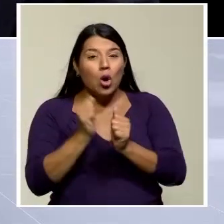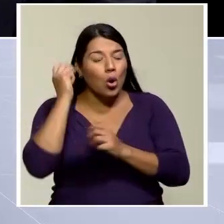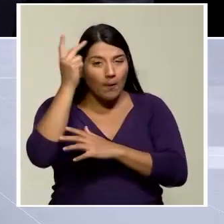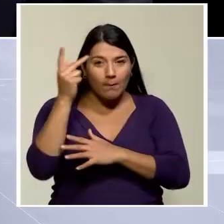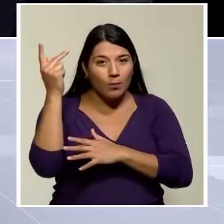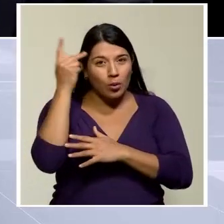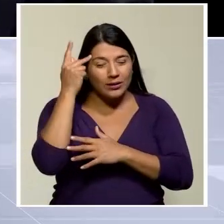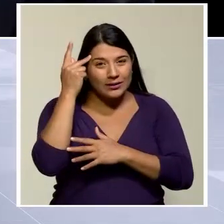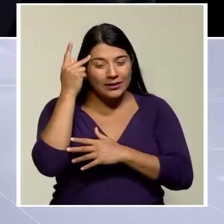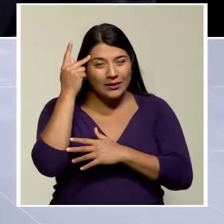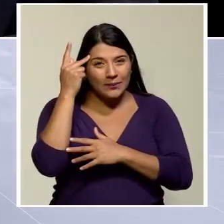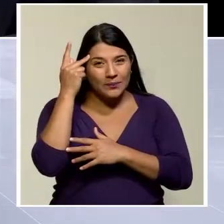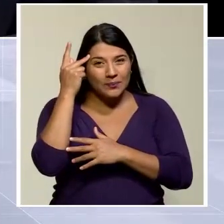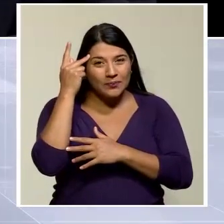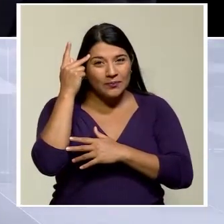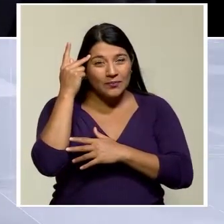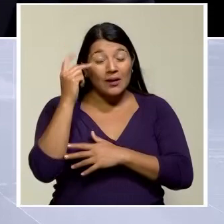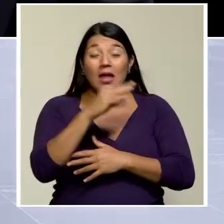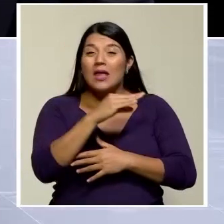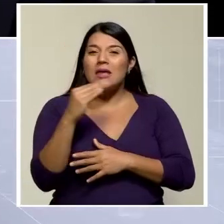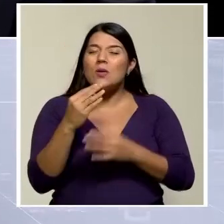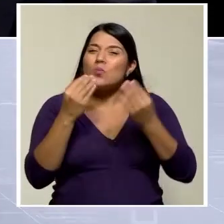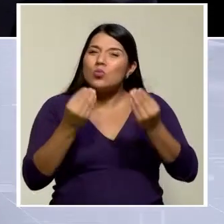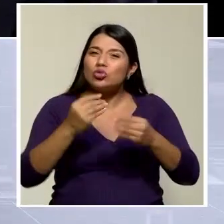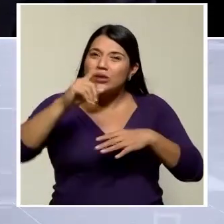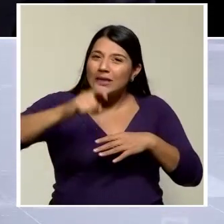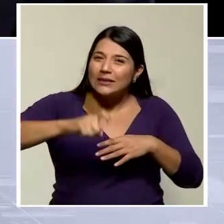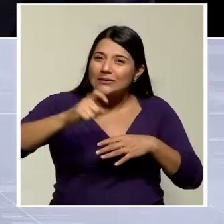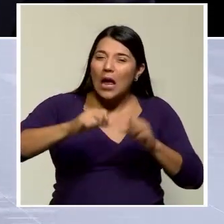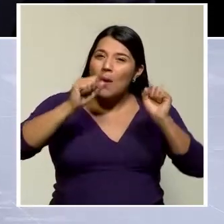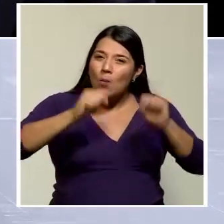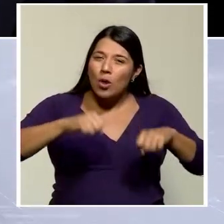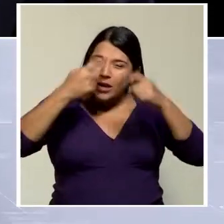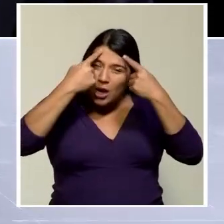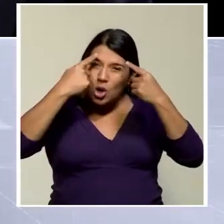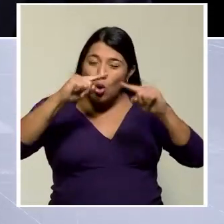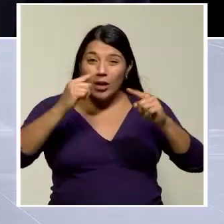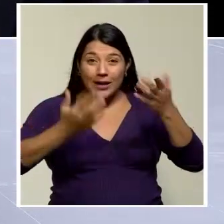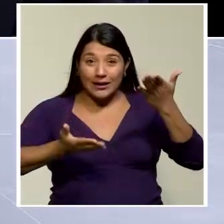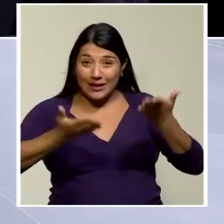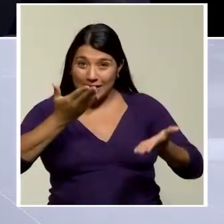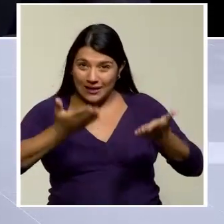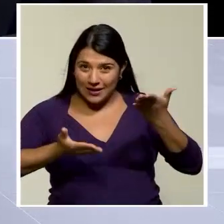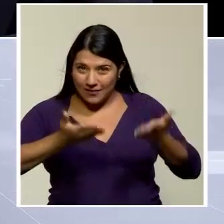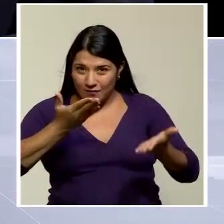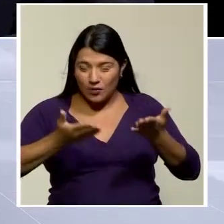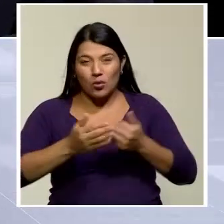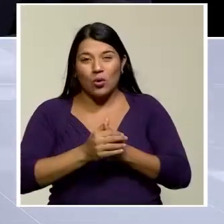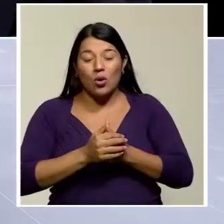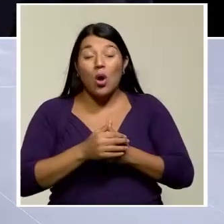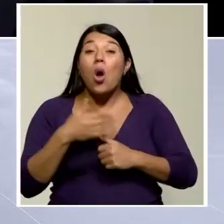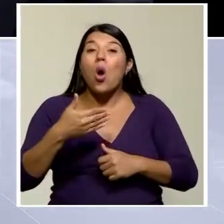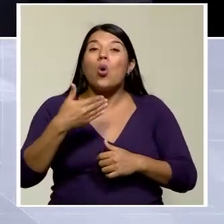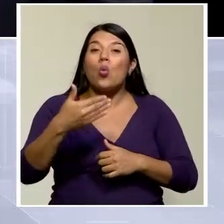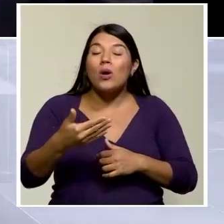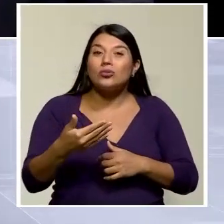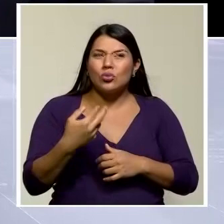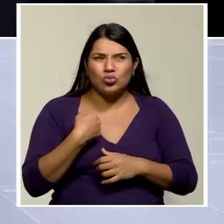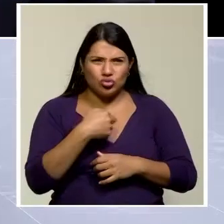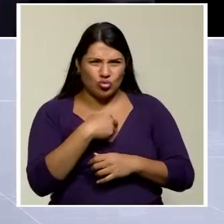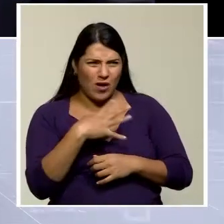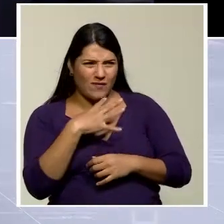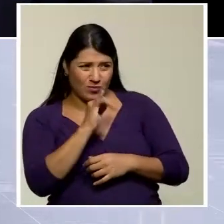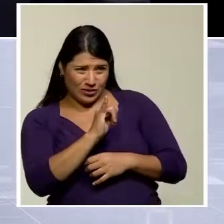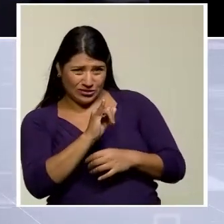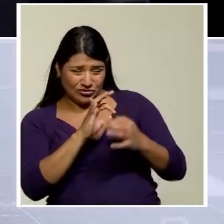años y hay una necesidad de recuperar equilibrios. Cuando hablábamos de este problema de la desigualdad,